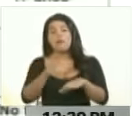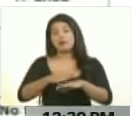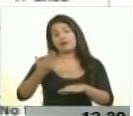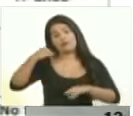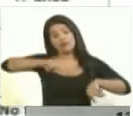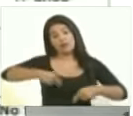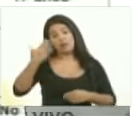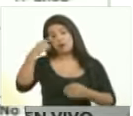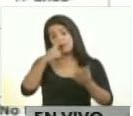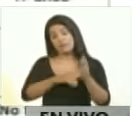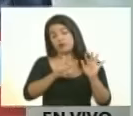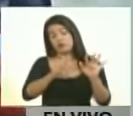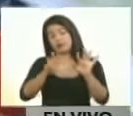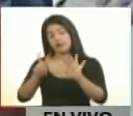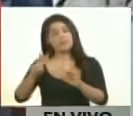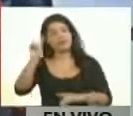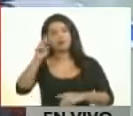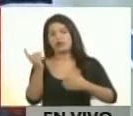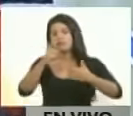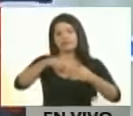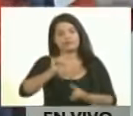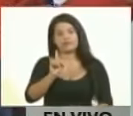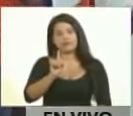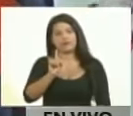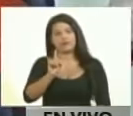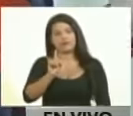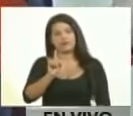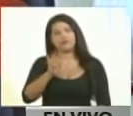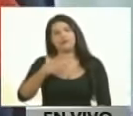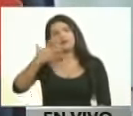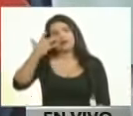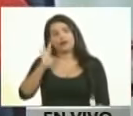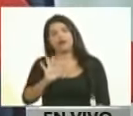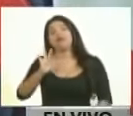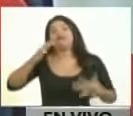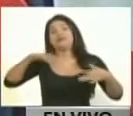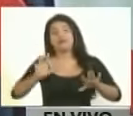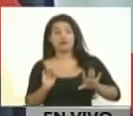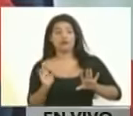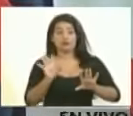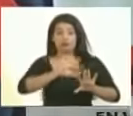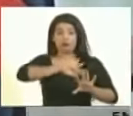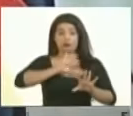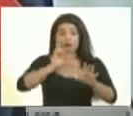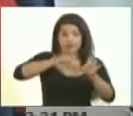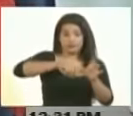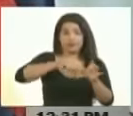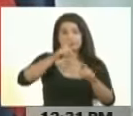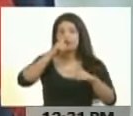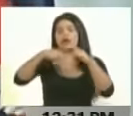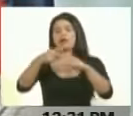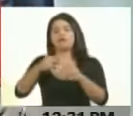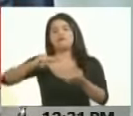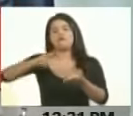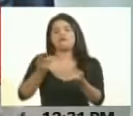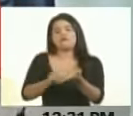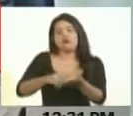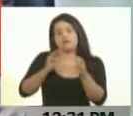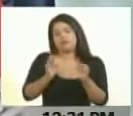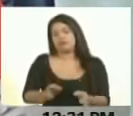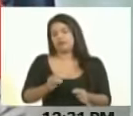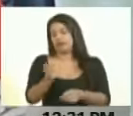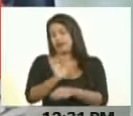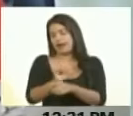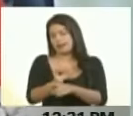97, Venezuela no formaba parte. Ya seguro lo habríamos ratificado al año siguiente, por no decir al día siguiente.